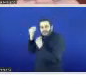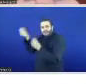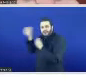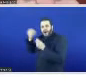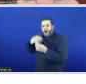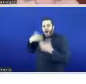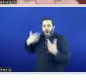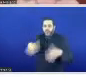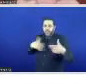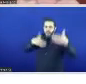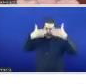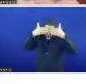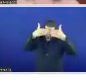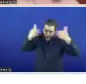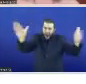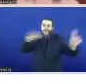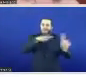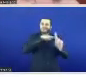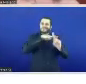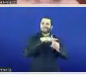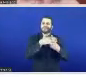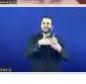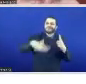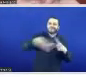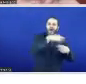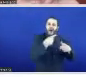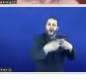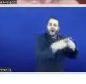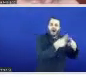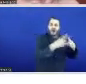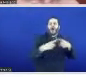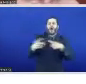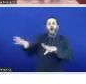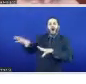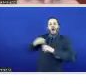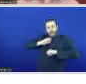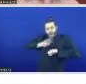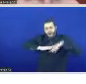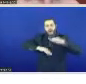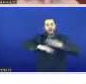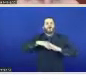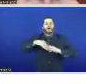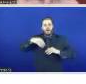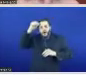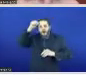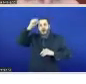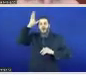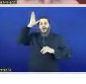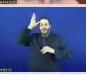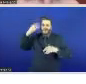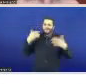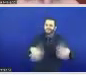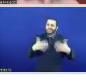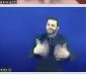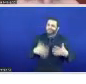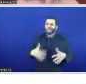humanización del mundo, y por esta razón no se debe aceptar que hayan las escuelas separadas para